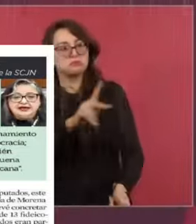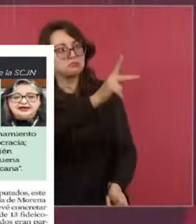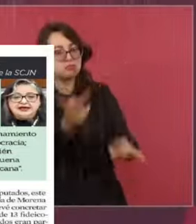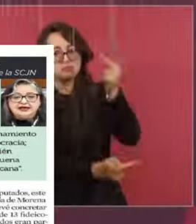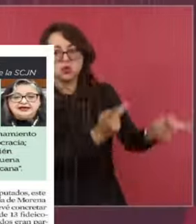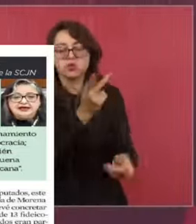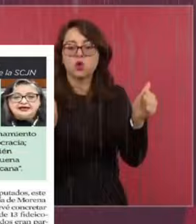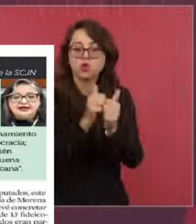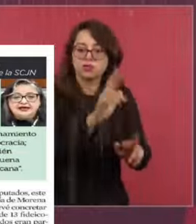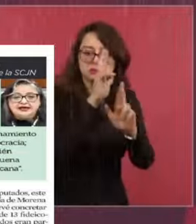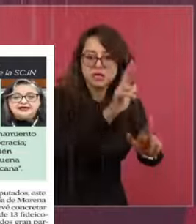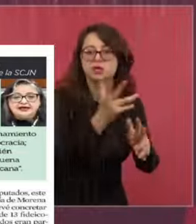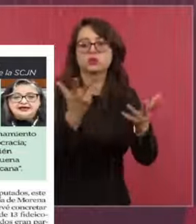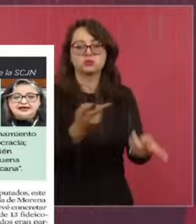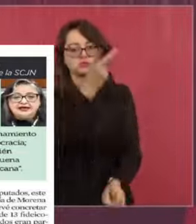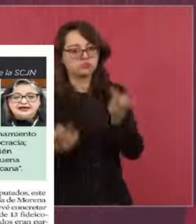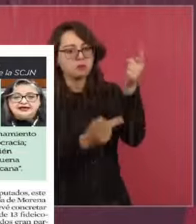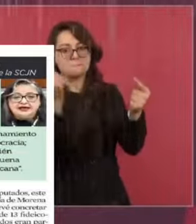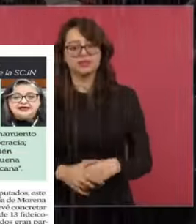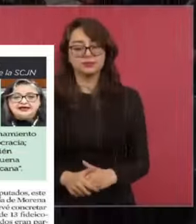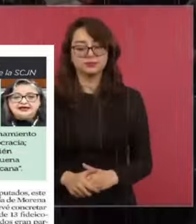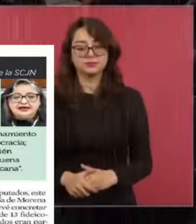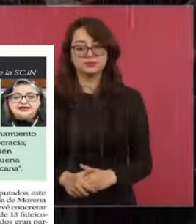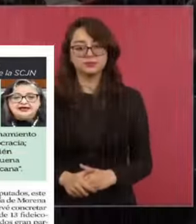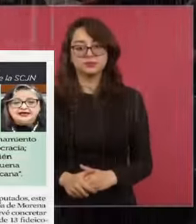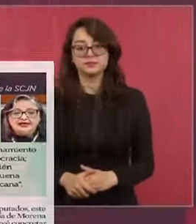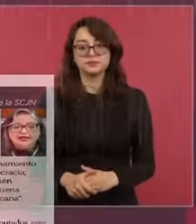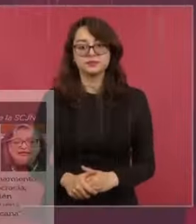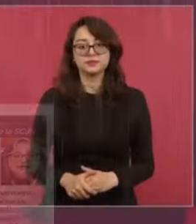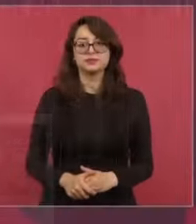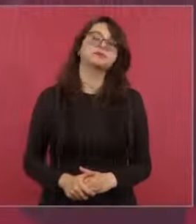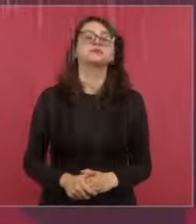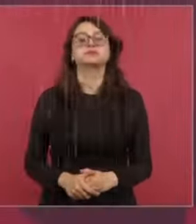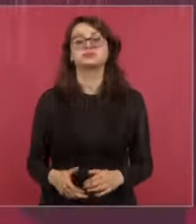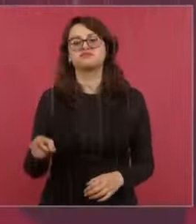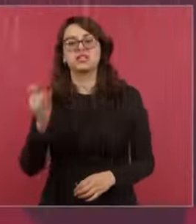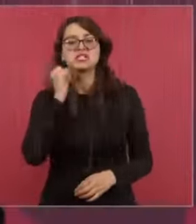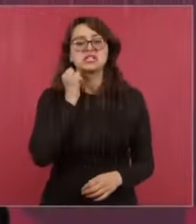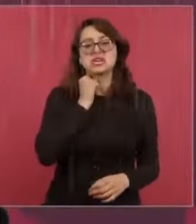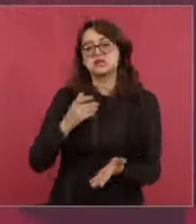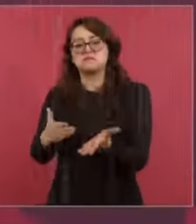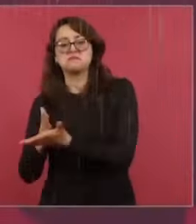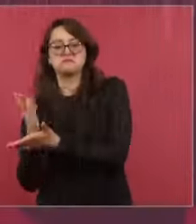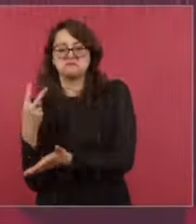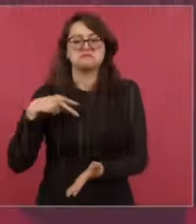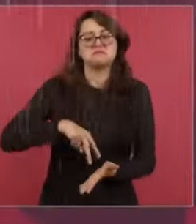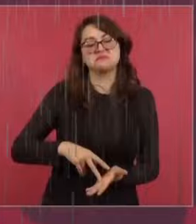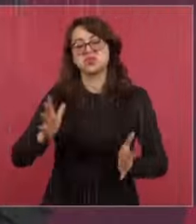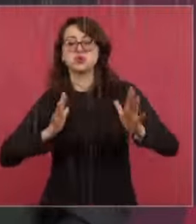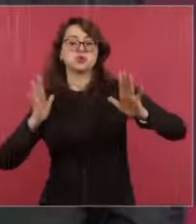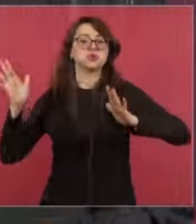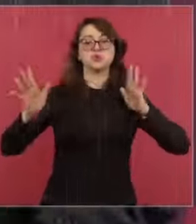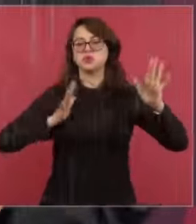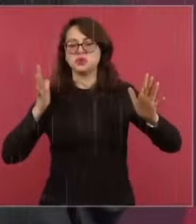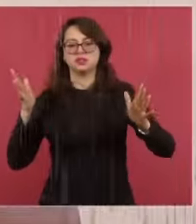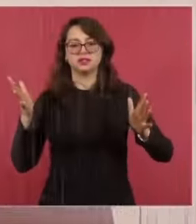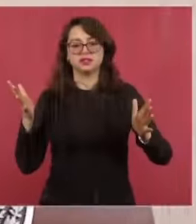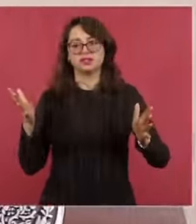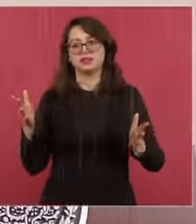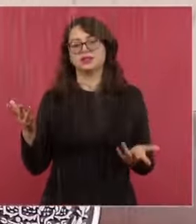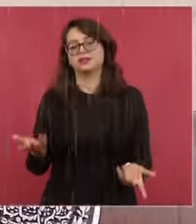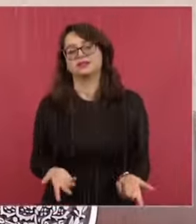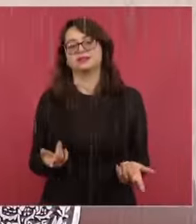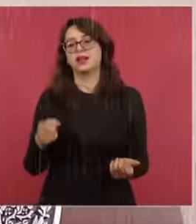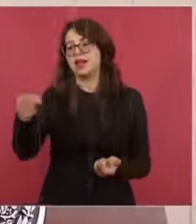respetuosos. Hagan todas estas preguntas. Que lo otro, pues, es para decir, ningunearon